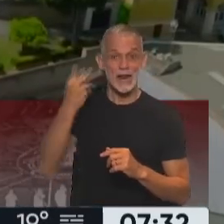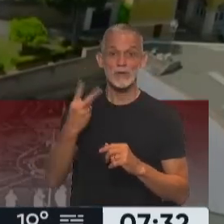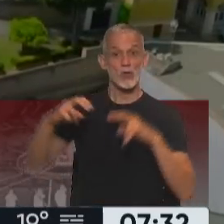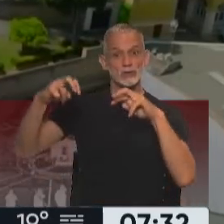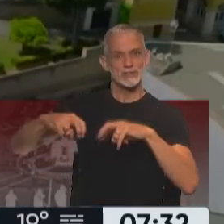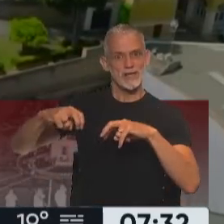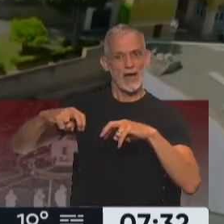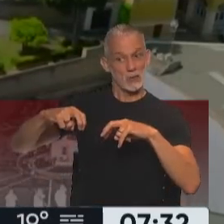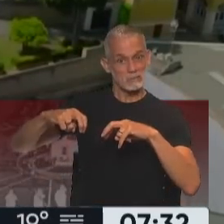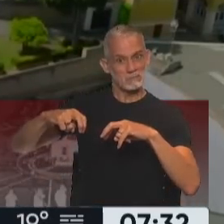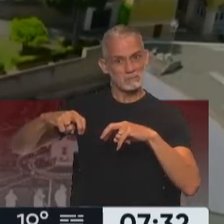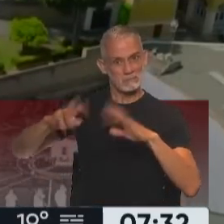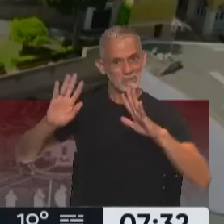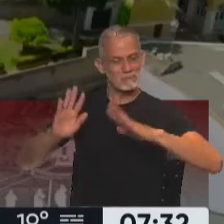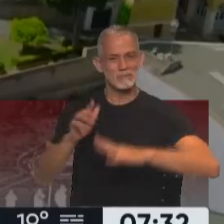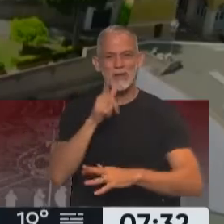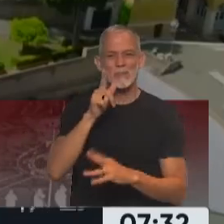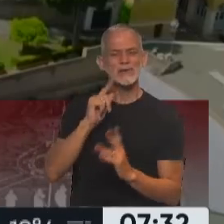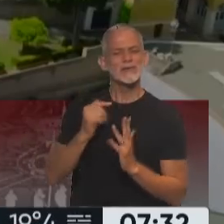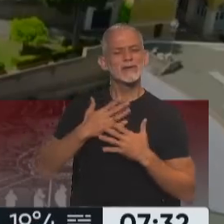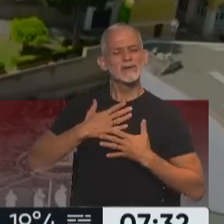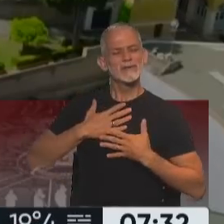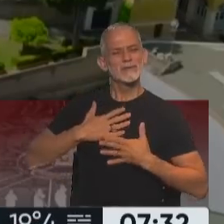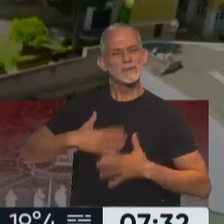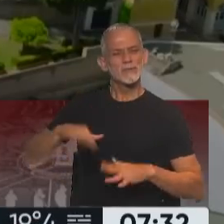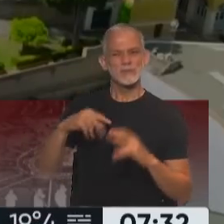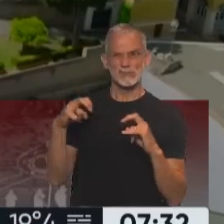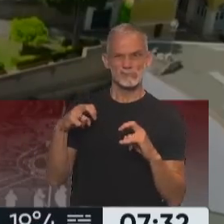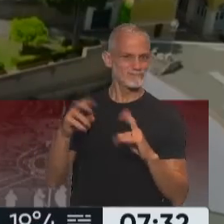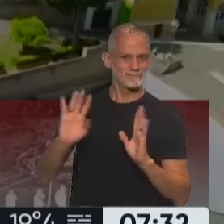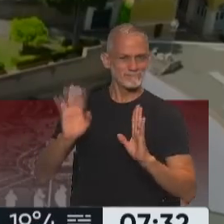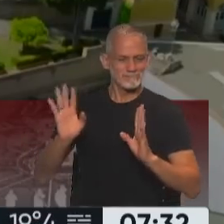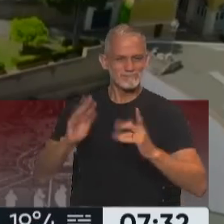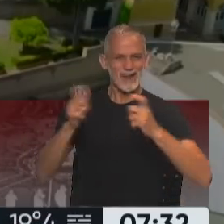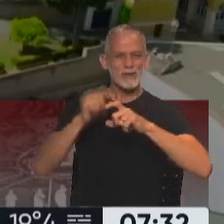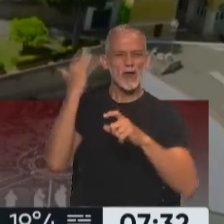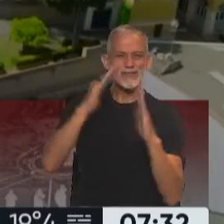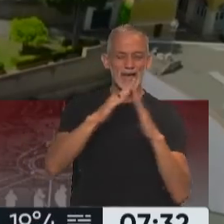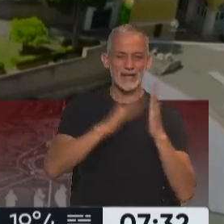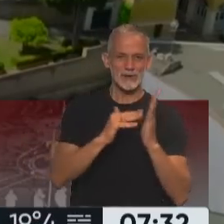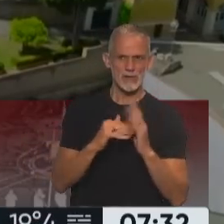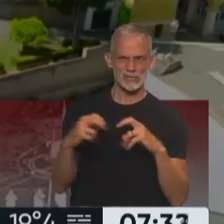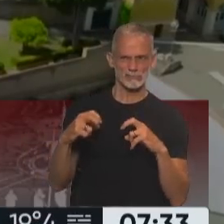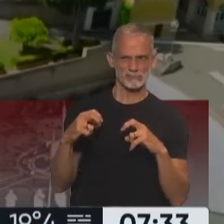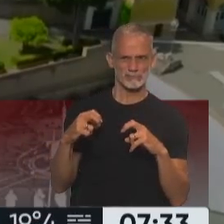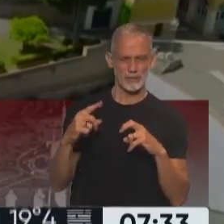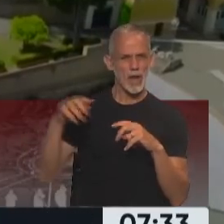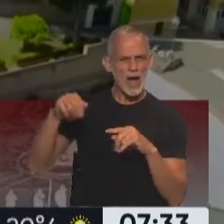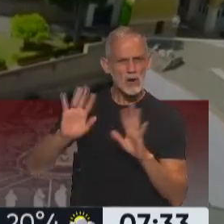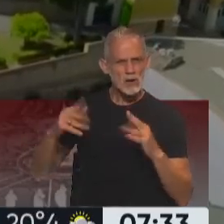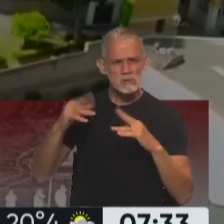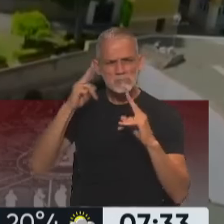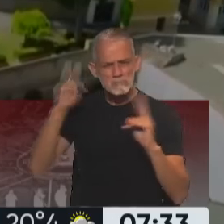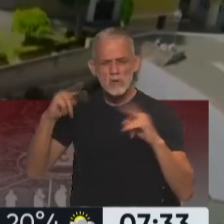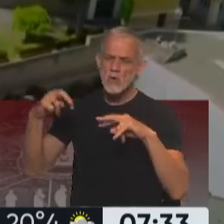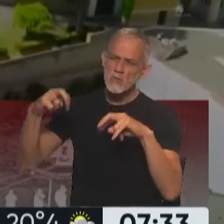sentaditos, enfrentados, en algo que parece más distendido de lo que habíamos visto en la reunión en la Casa Blanca del 28 de febrero, pero